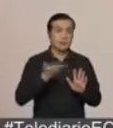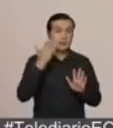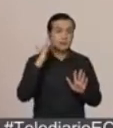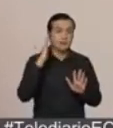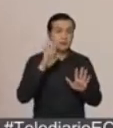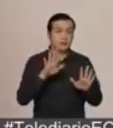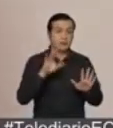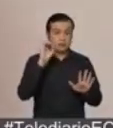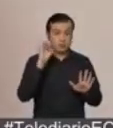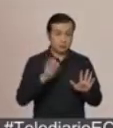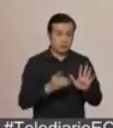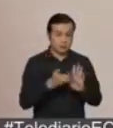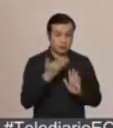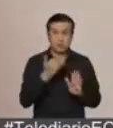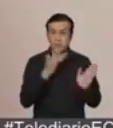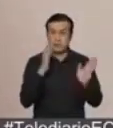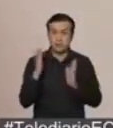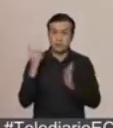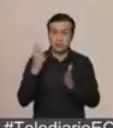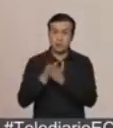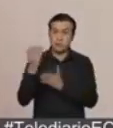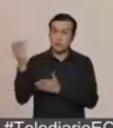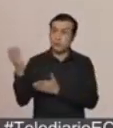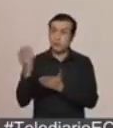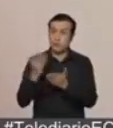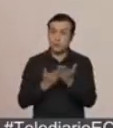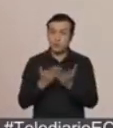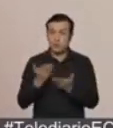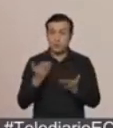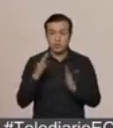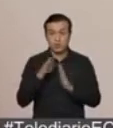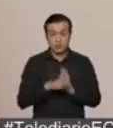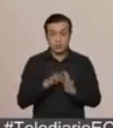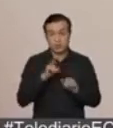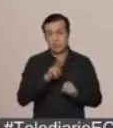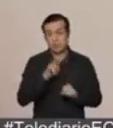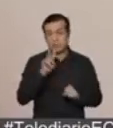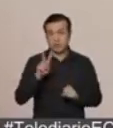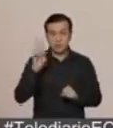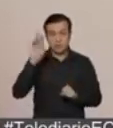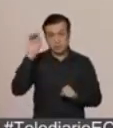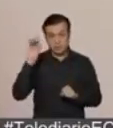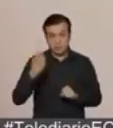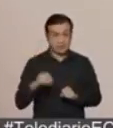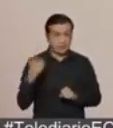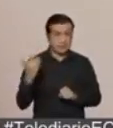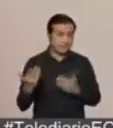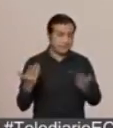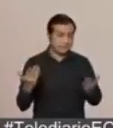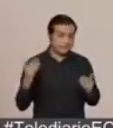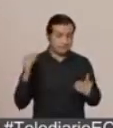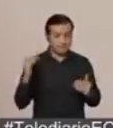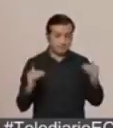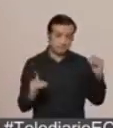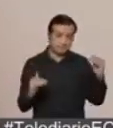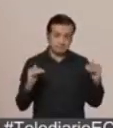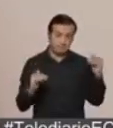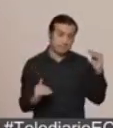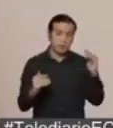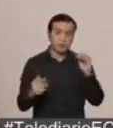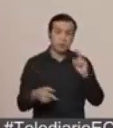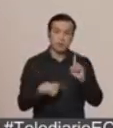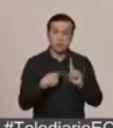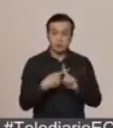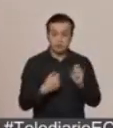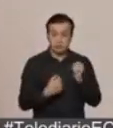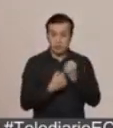petroleras, mientras que del lado de las importaciones no petroleras hay una caída de casi 22%. Tenemos una balanza comercial favorable,